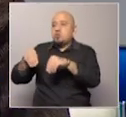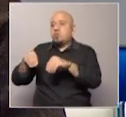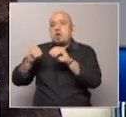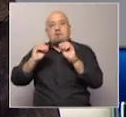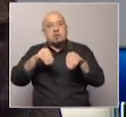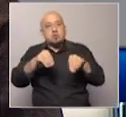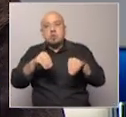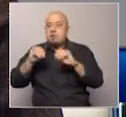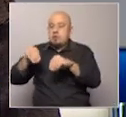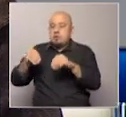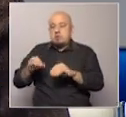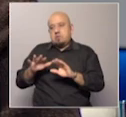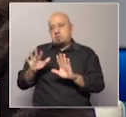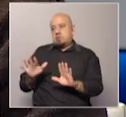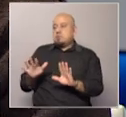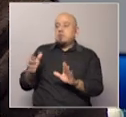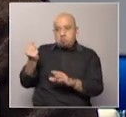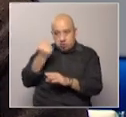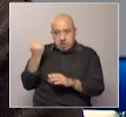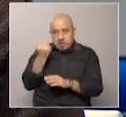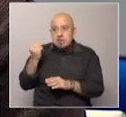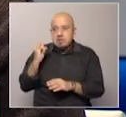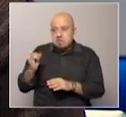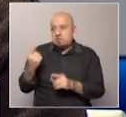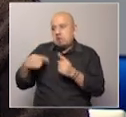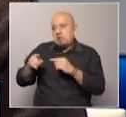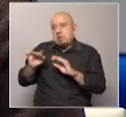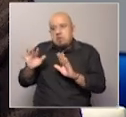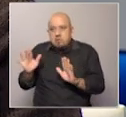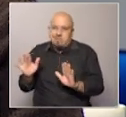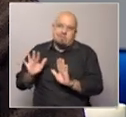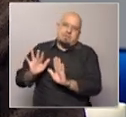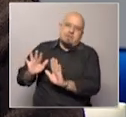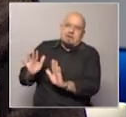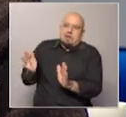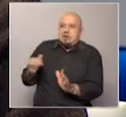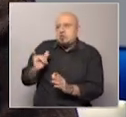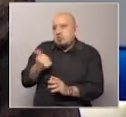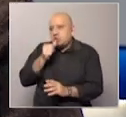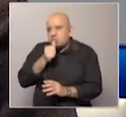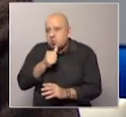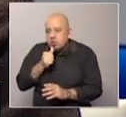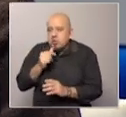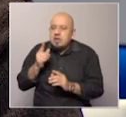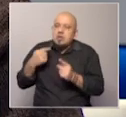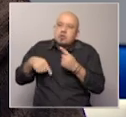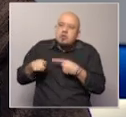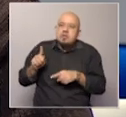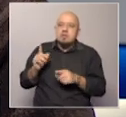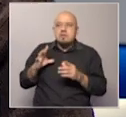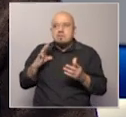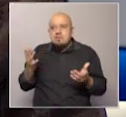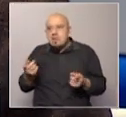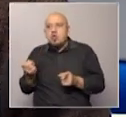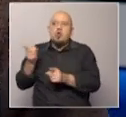dominante y da pena porque no es que no sea importante pero uno piensa oh ya deberíamos darlo resuelto entonces le quita le quita